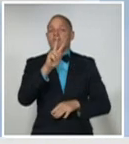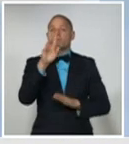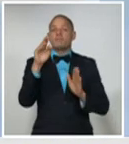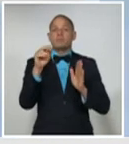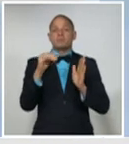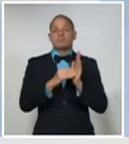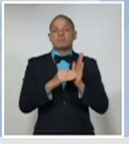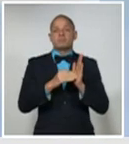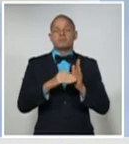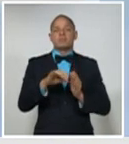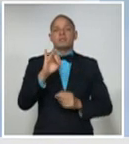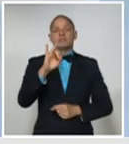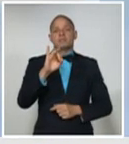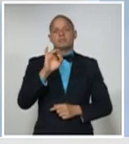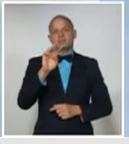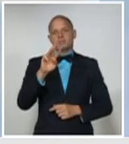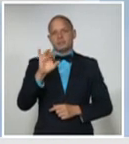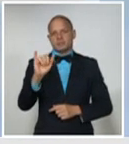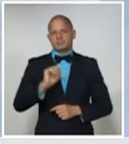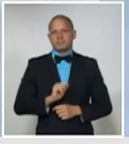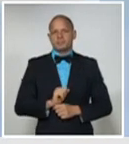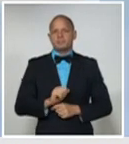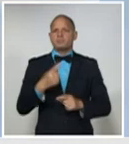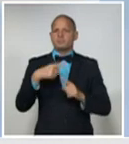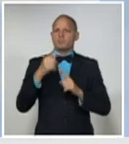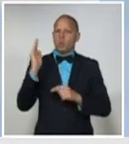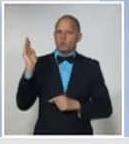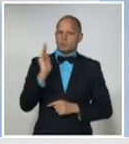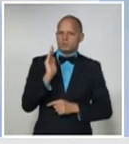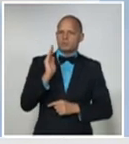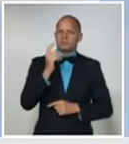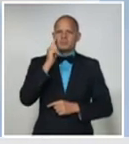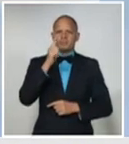3.793 están en vigilancia,